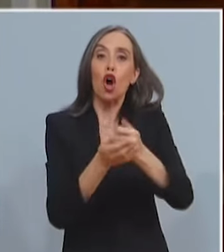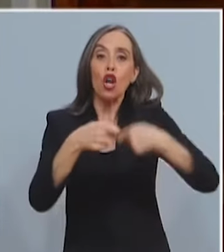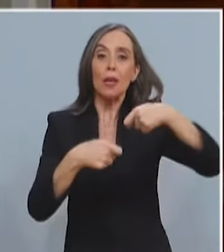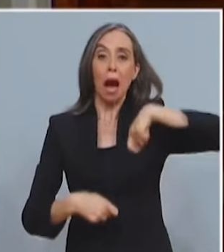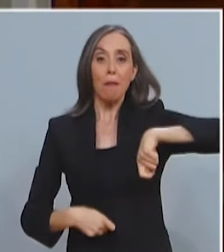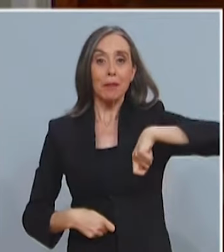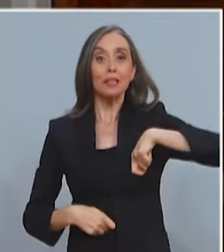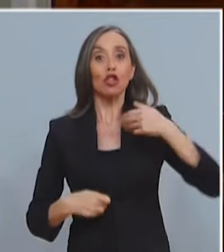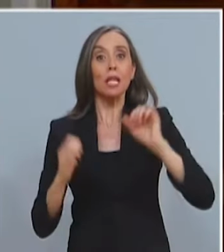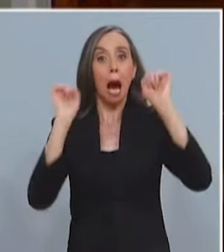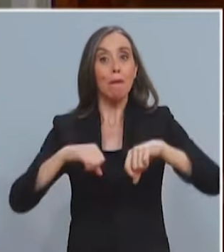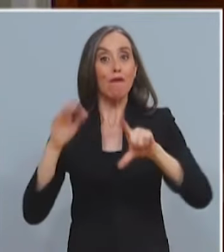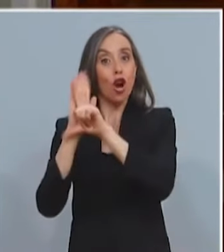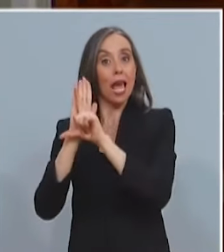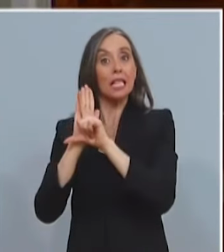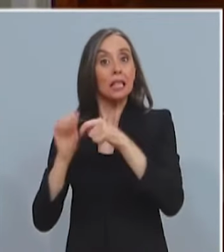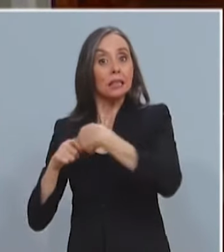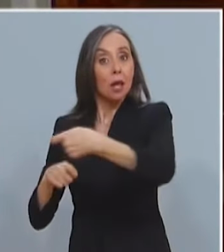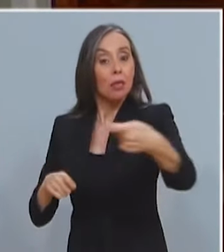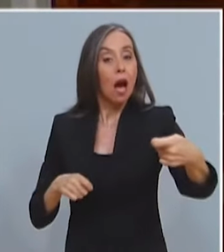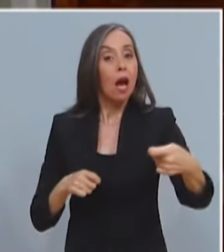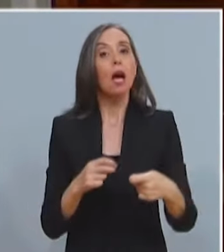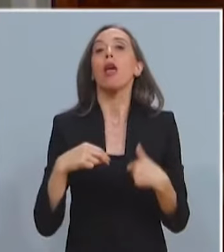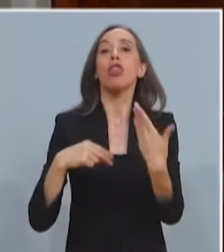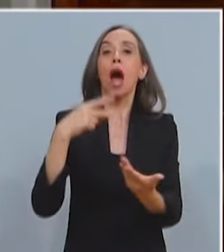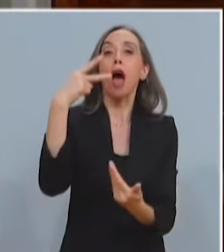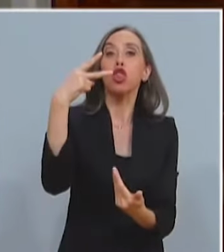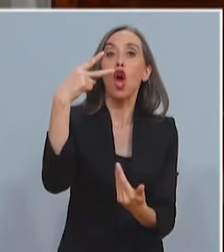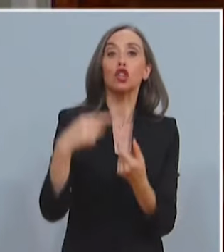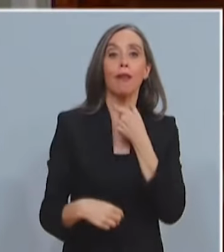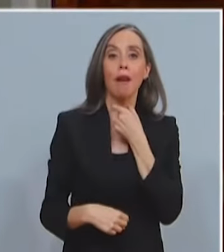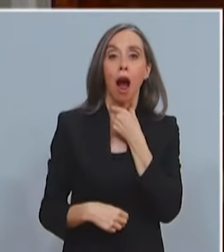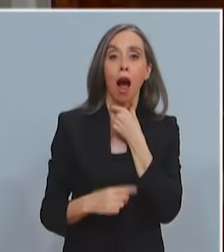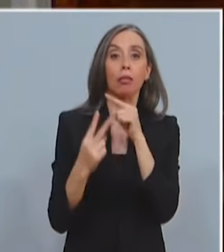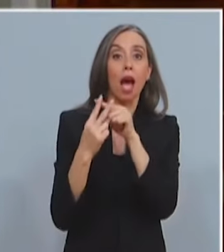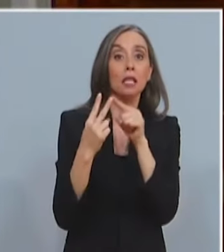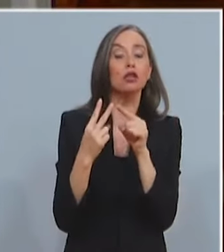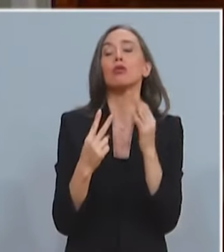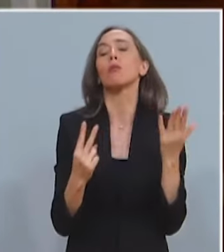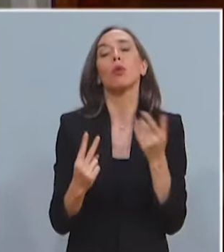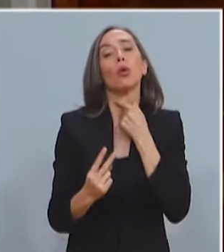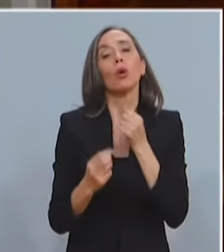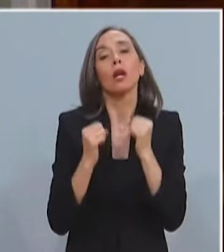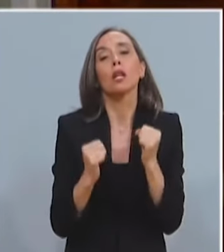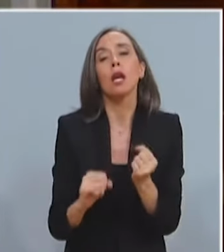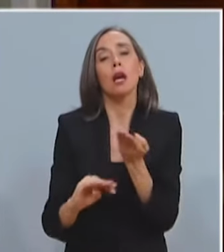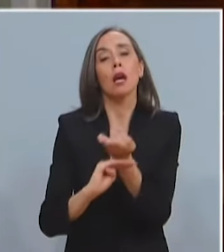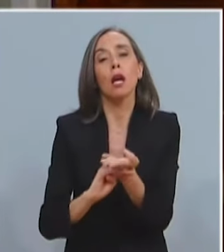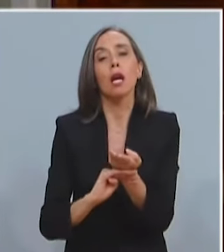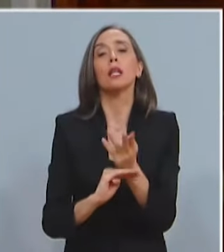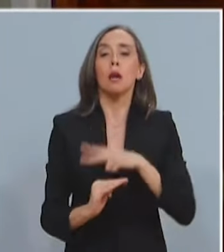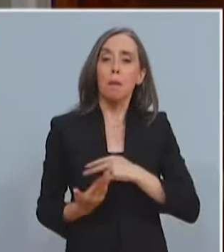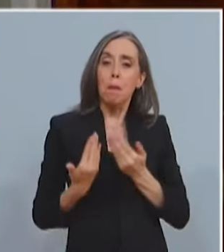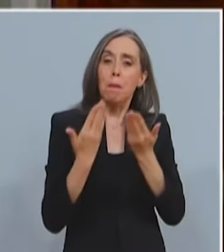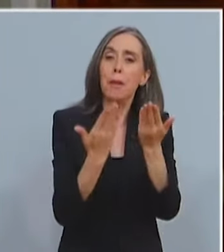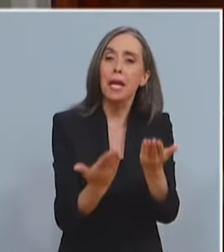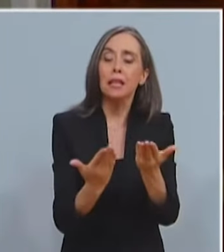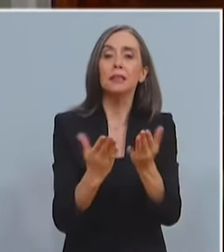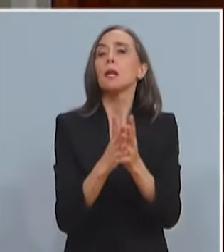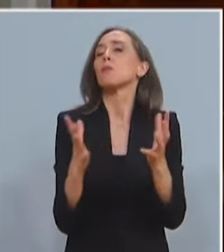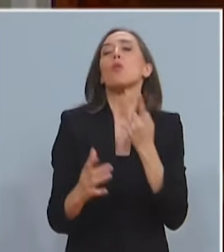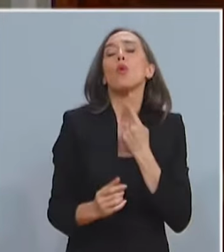está en plena operación permite entregar dos garantías que yo sé son muy sentidas muy merecidas y